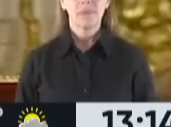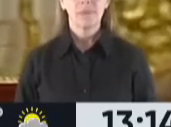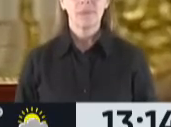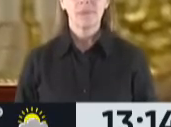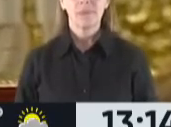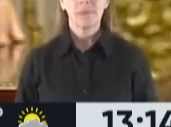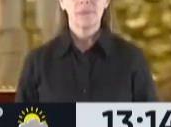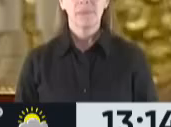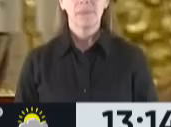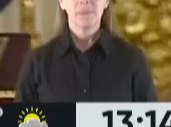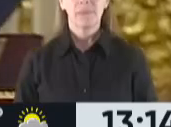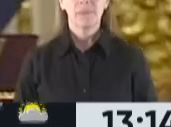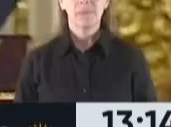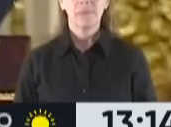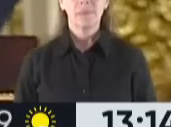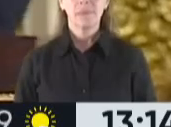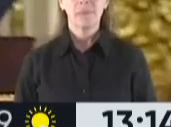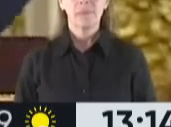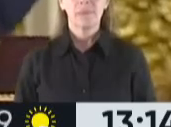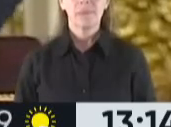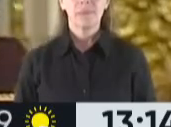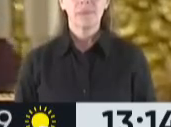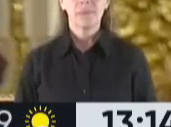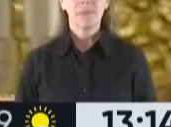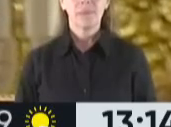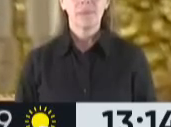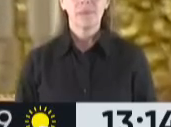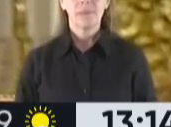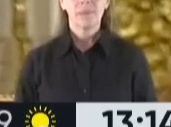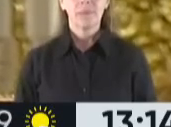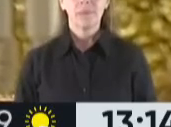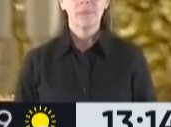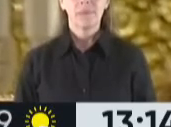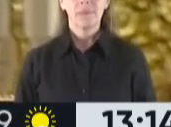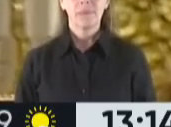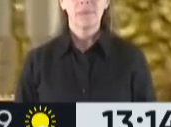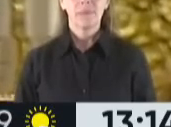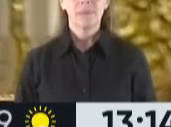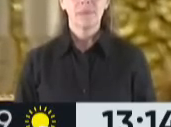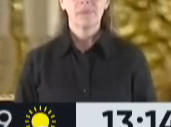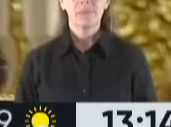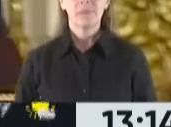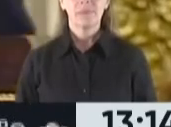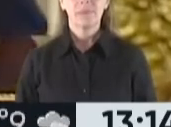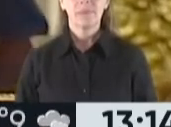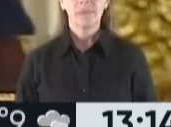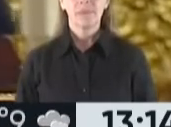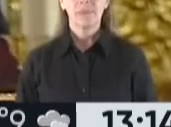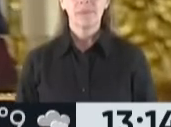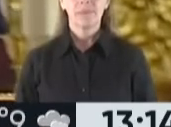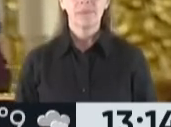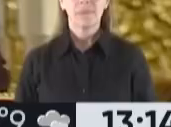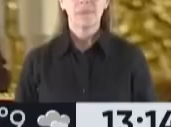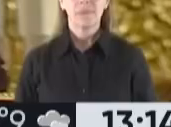Bueno, allí está, entonces la rúbrica por parte del presidente de la Nación, de la presidenta de la Comisión Europea,